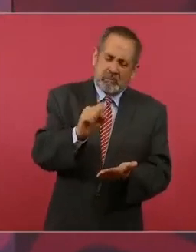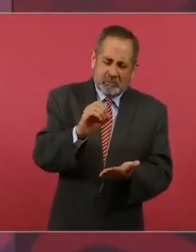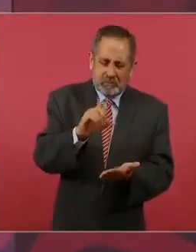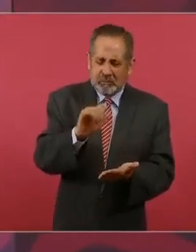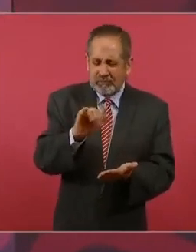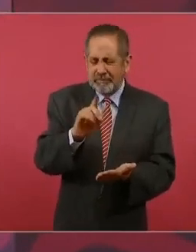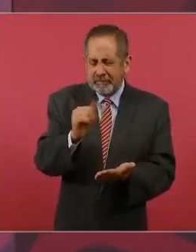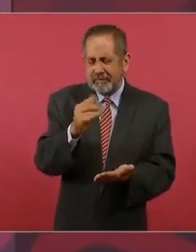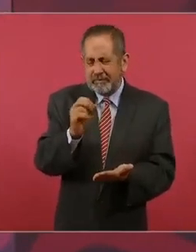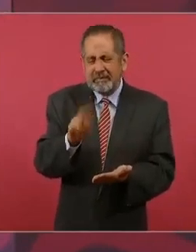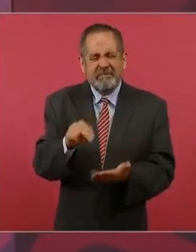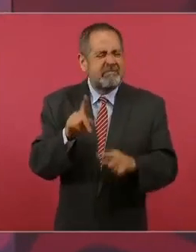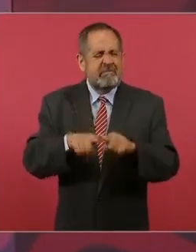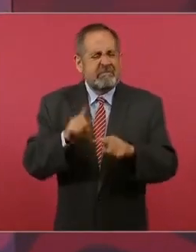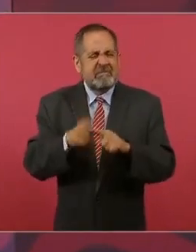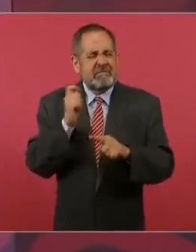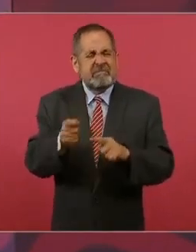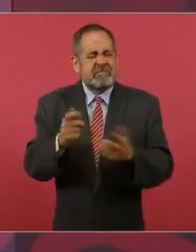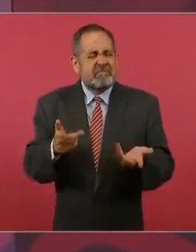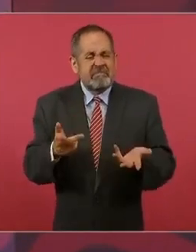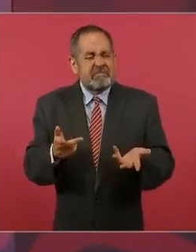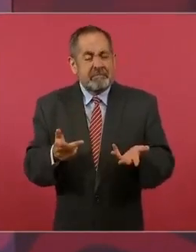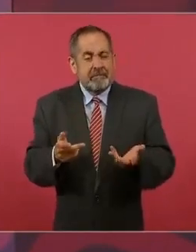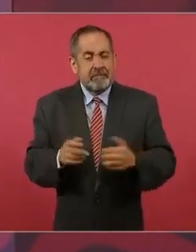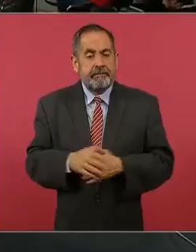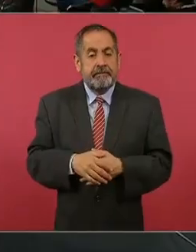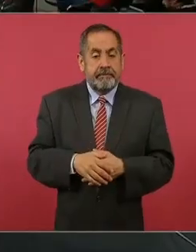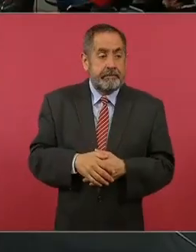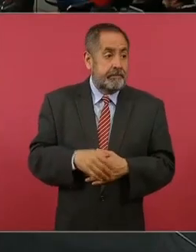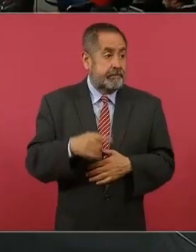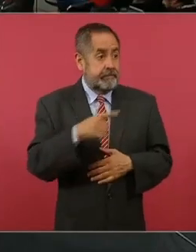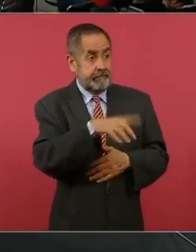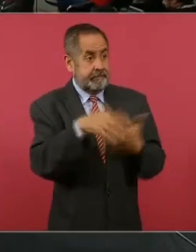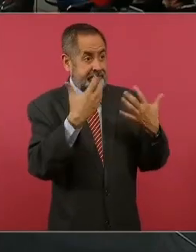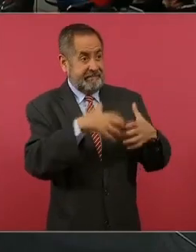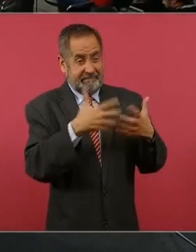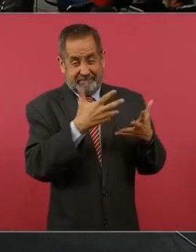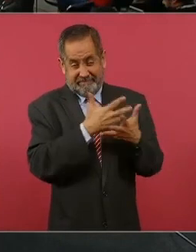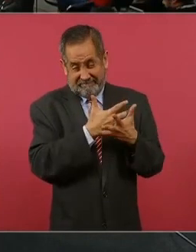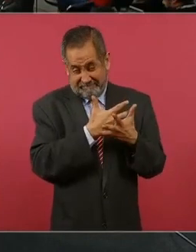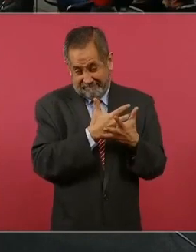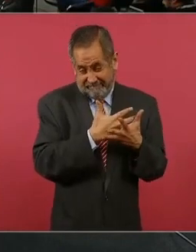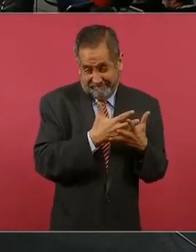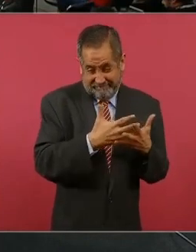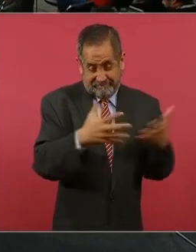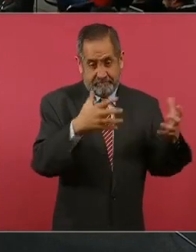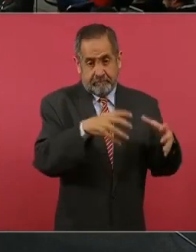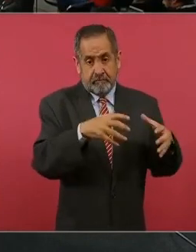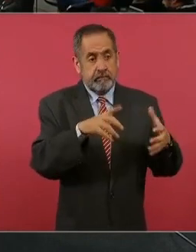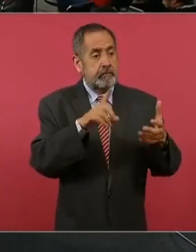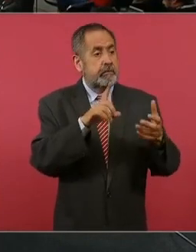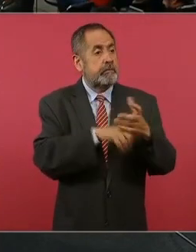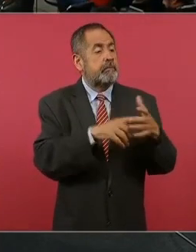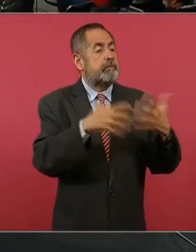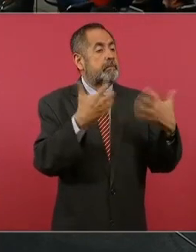consolidación fiscal? En que un corporativo grande tenía una